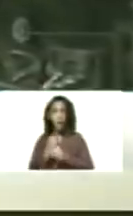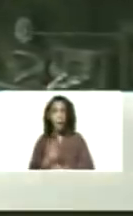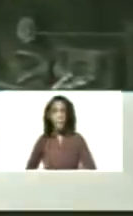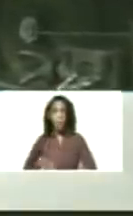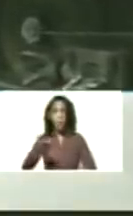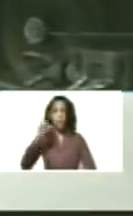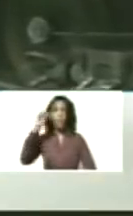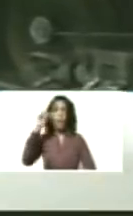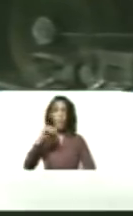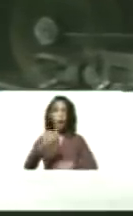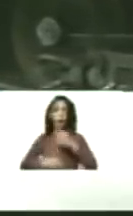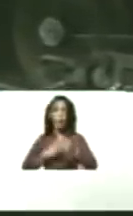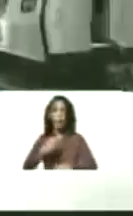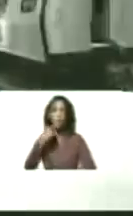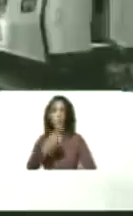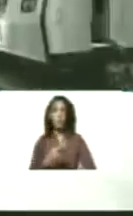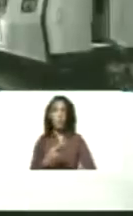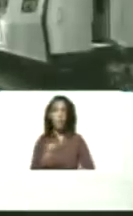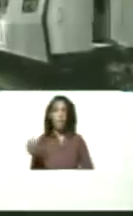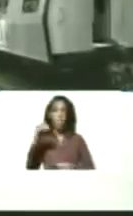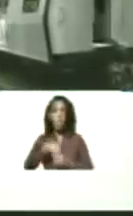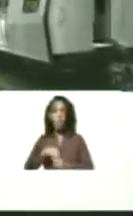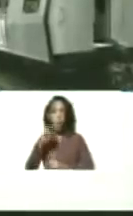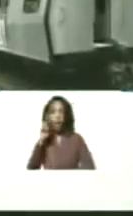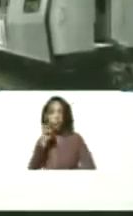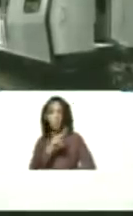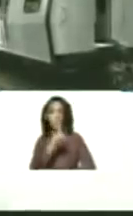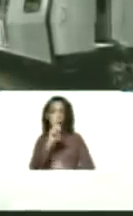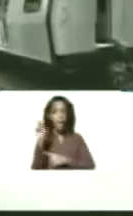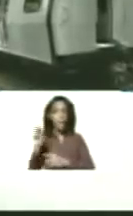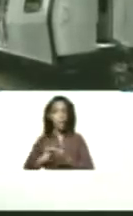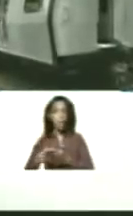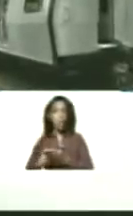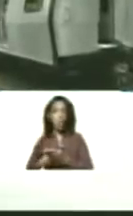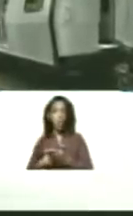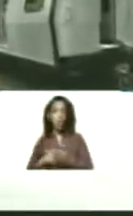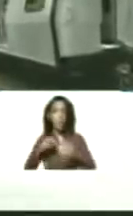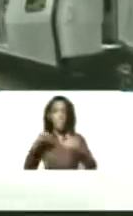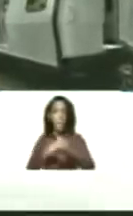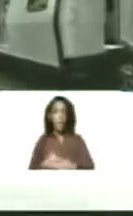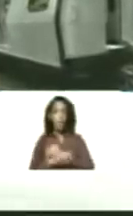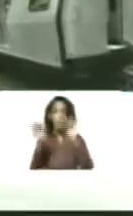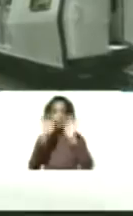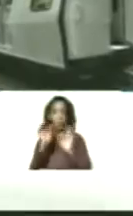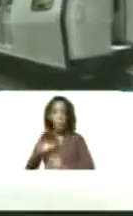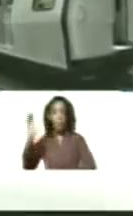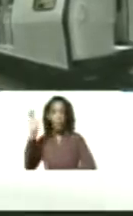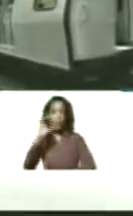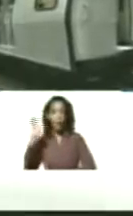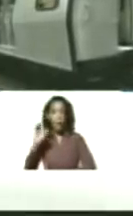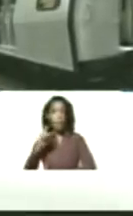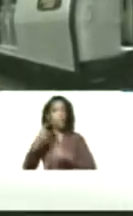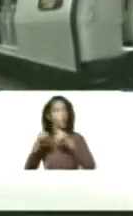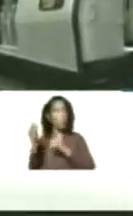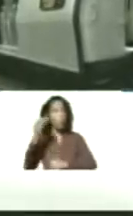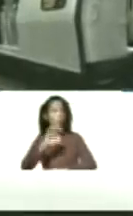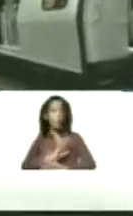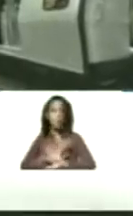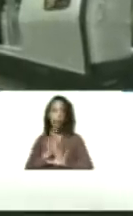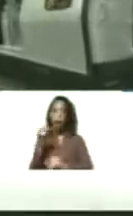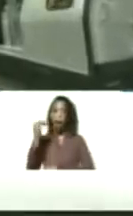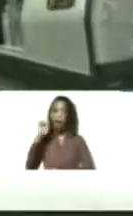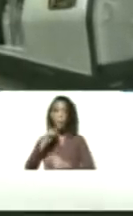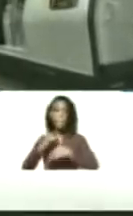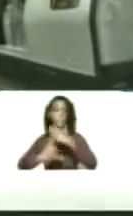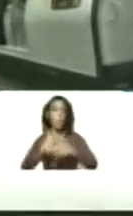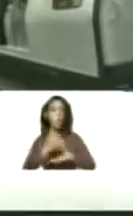también destacar que dentro de lo que es la visión de estas recuperaciones de trenes tipo Tren Caracas y otros más, ya tenemos el proyecto